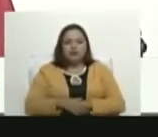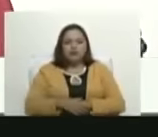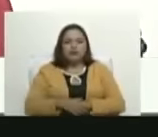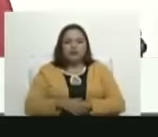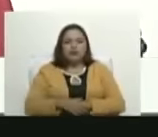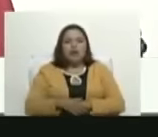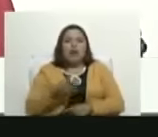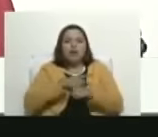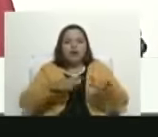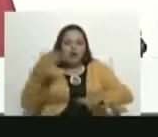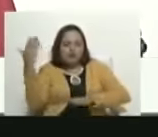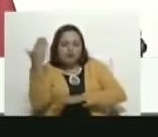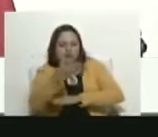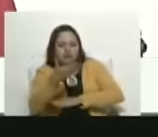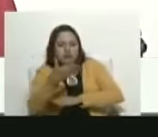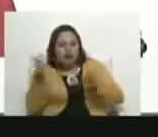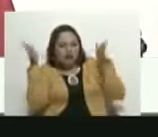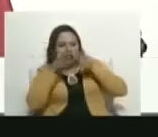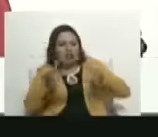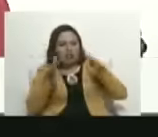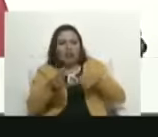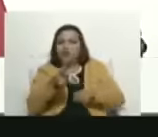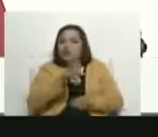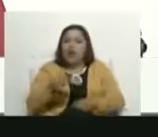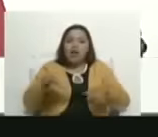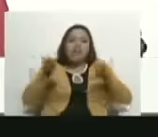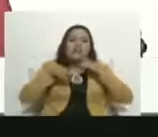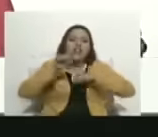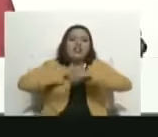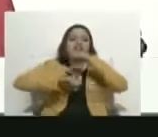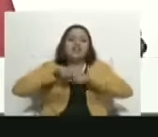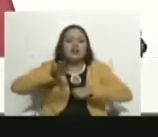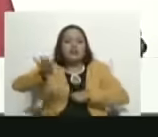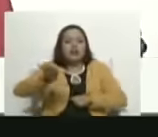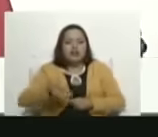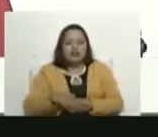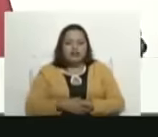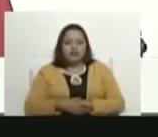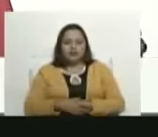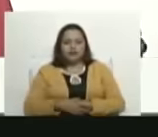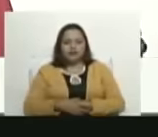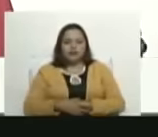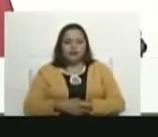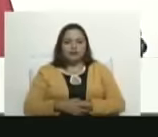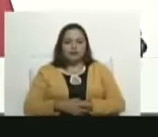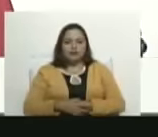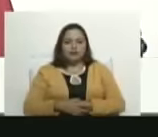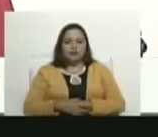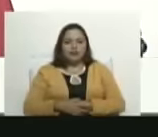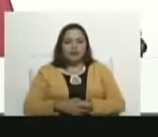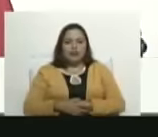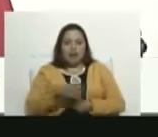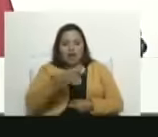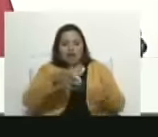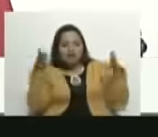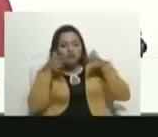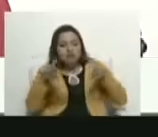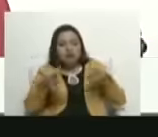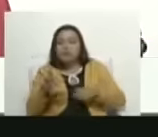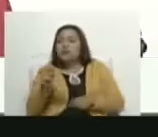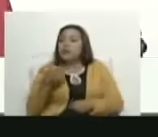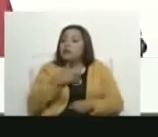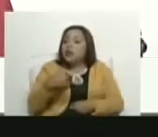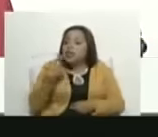Pero la orden que le dieron no es asumir la defensa de la patria. La orden que le dieron es, bueno, si no quieres decir